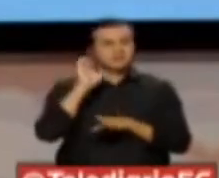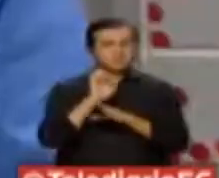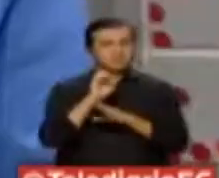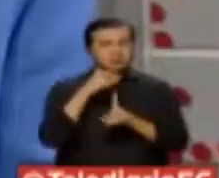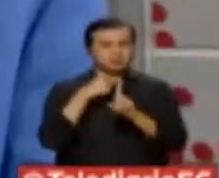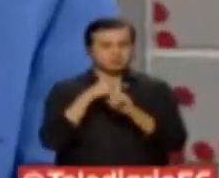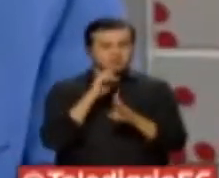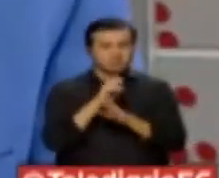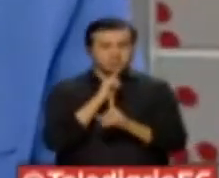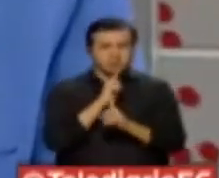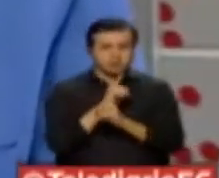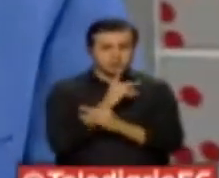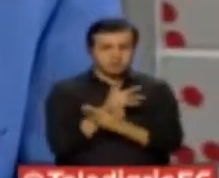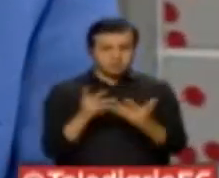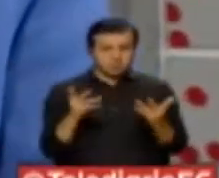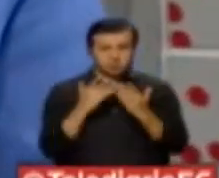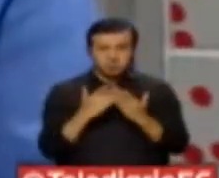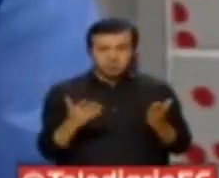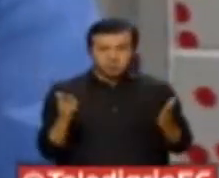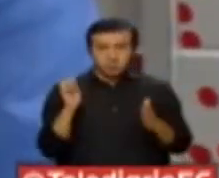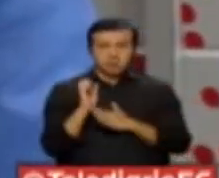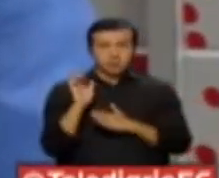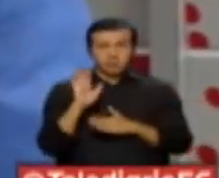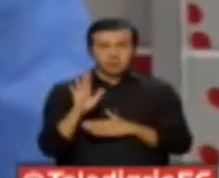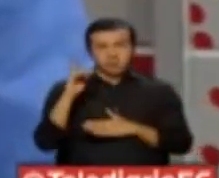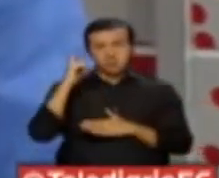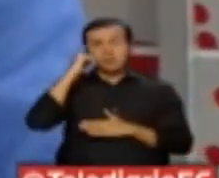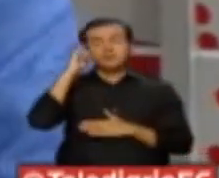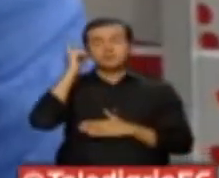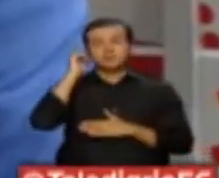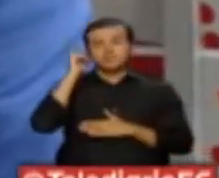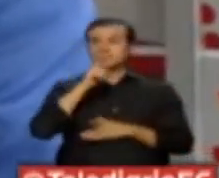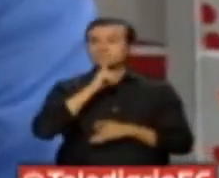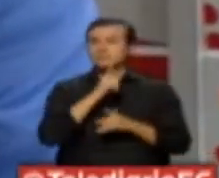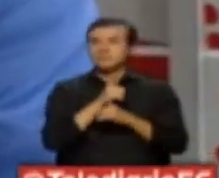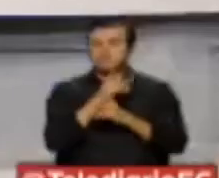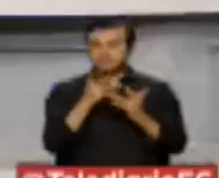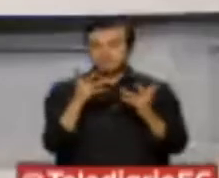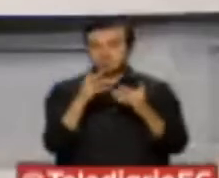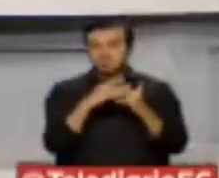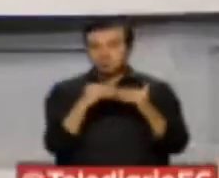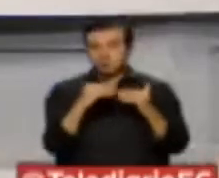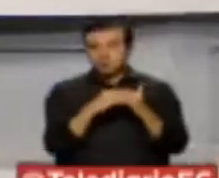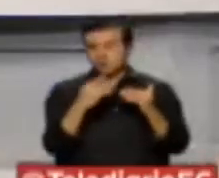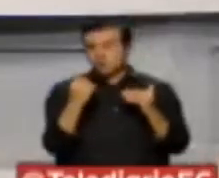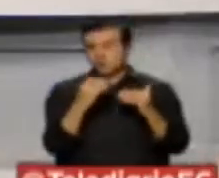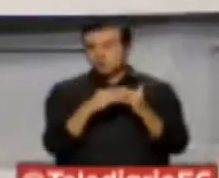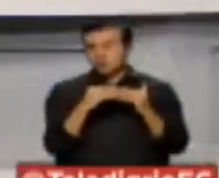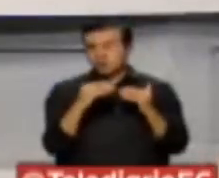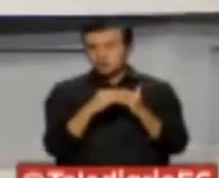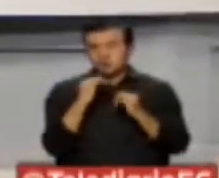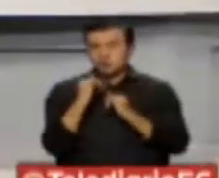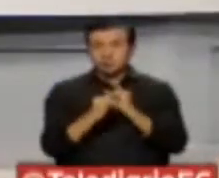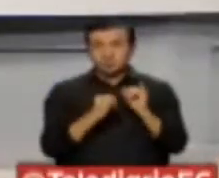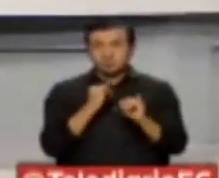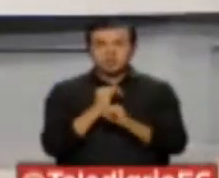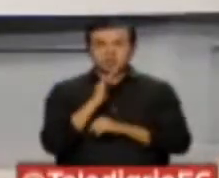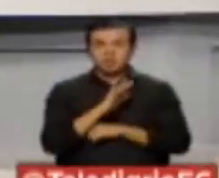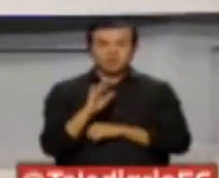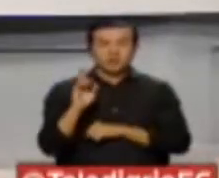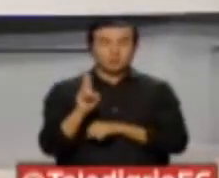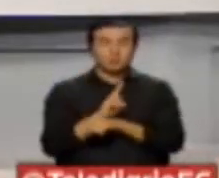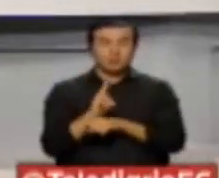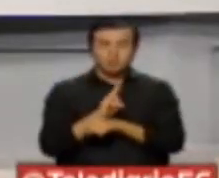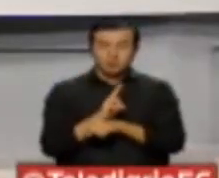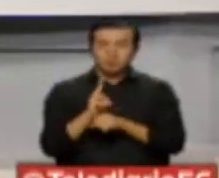esta caída de las exportaciones ecuatorianas también tiene que ver seguramente con la apreciación del dólar las condiciones internacionales en el